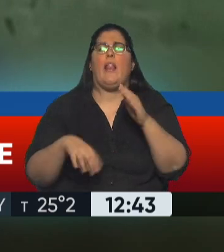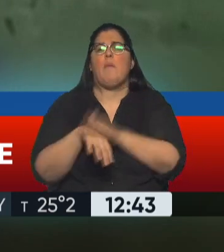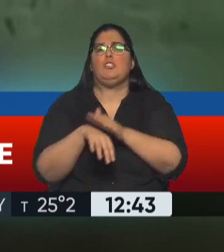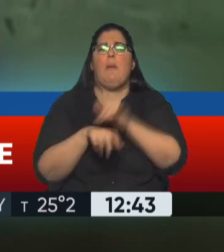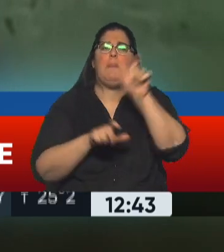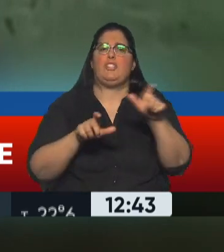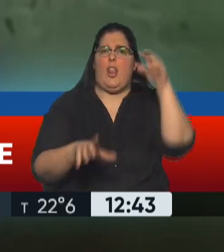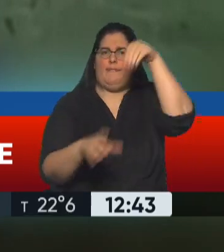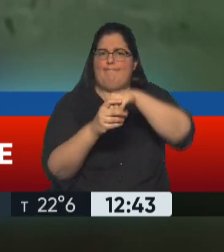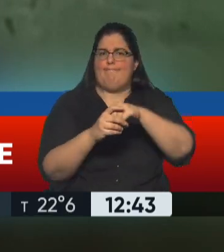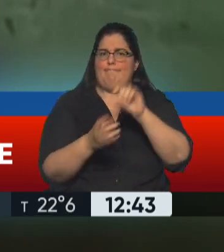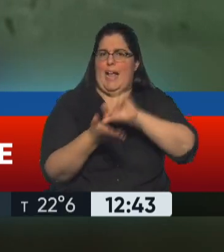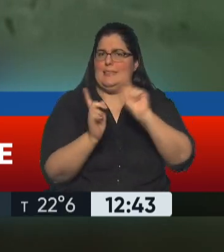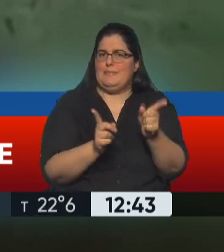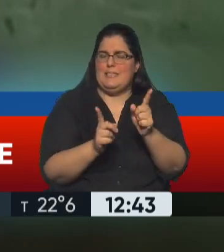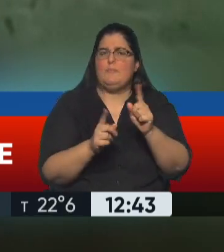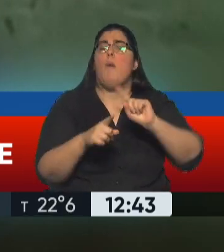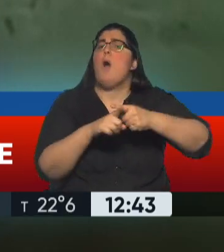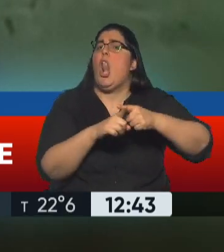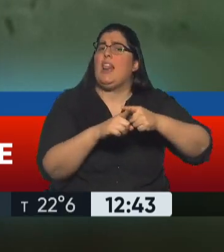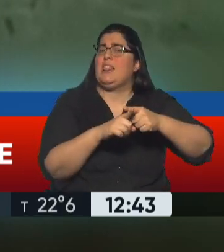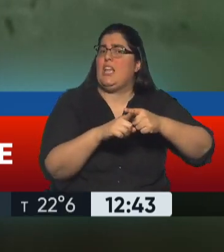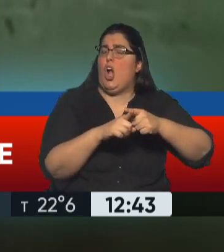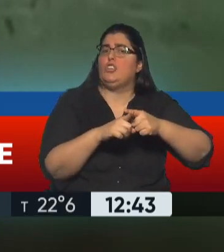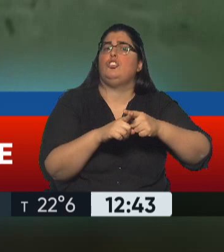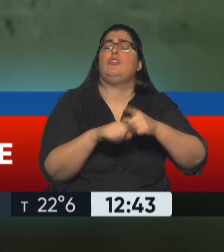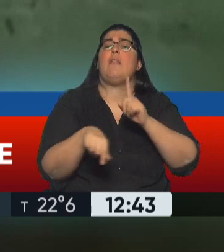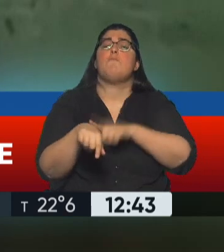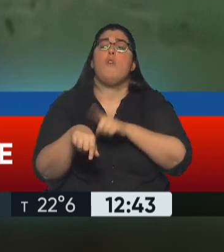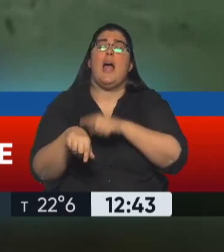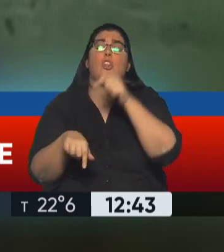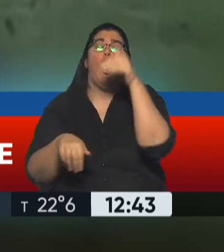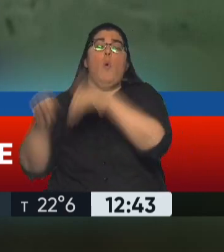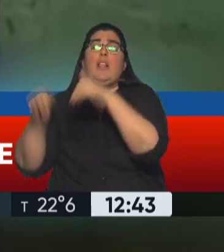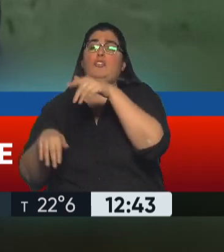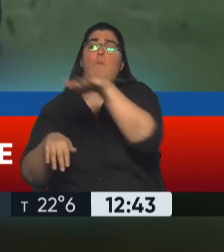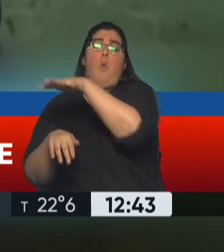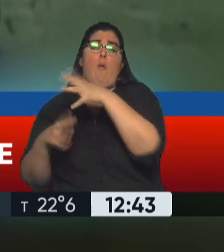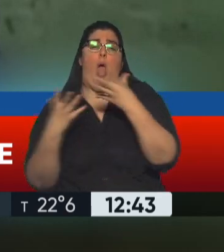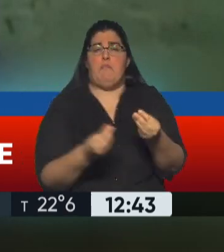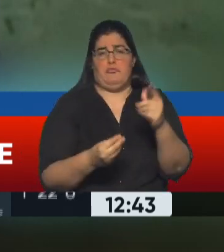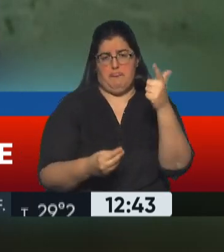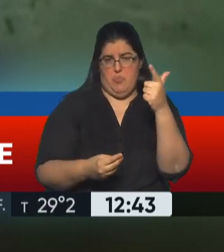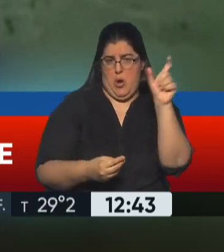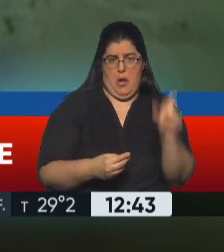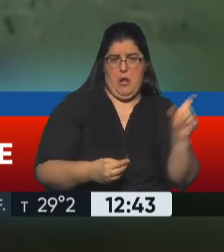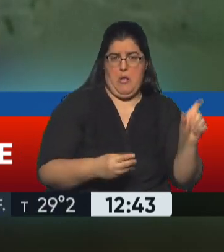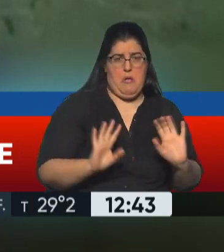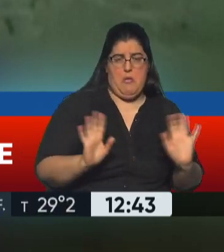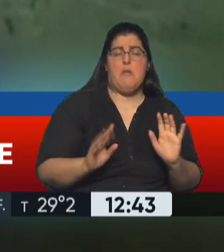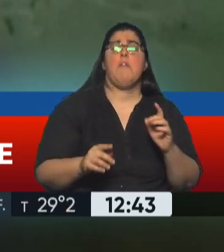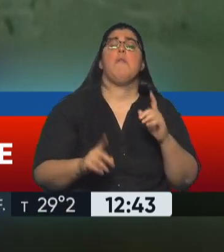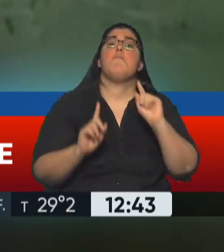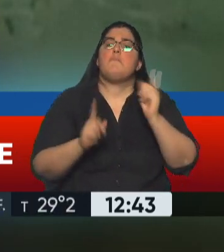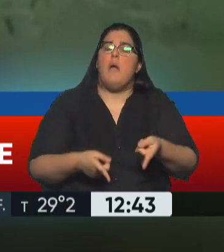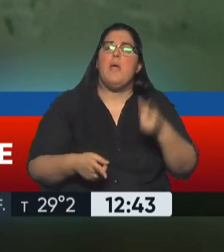nacionales, políticos que en las urnas no cuentan con el respaldo del pueblo, malos efectivos de la policía